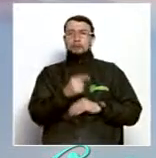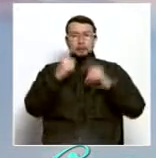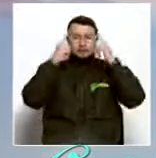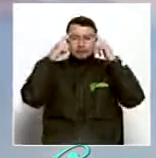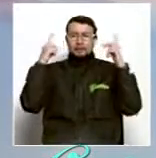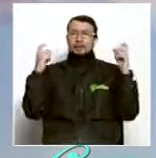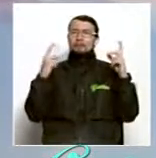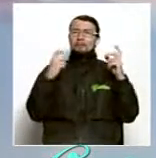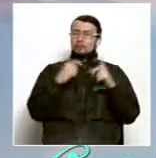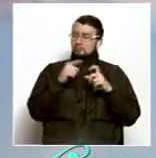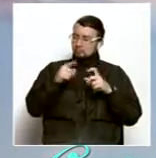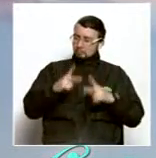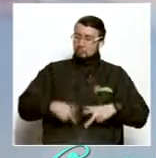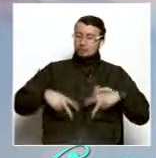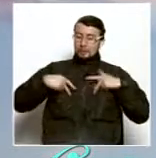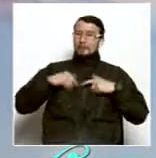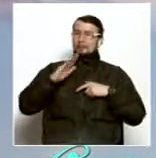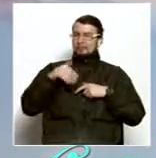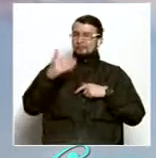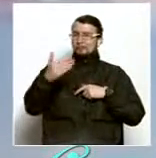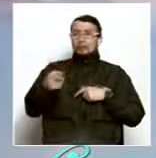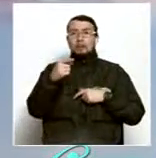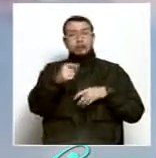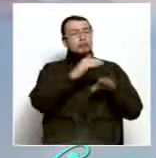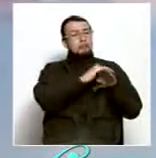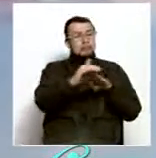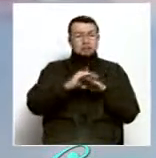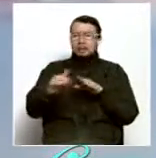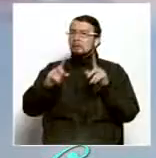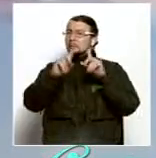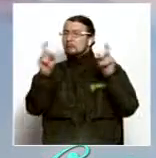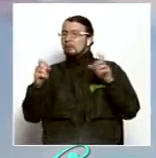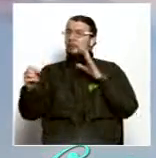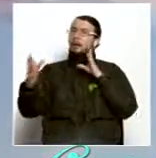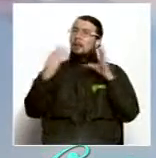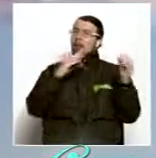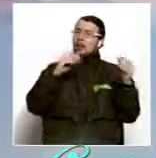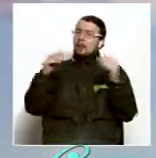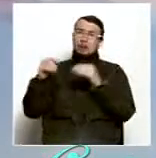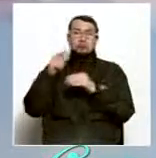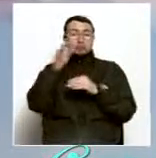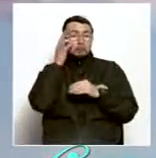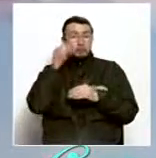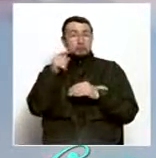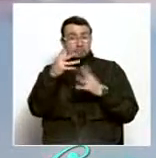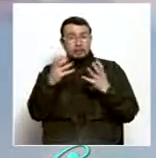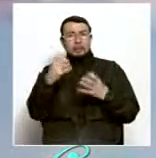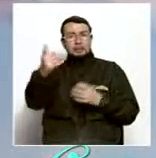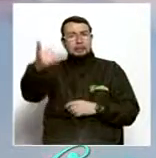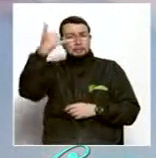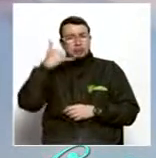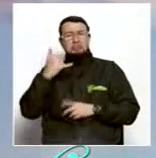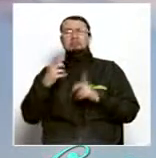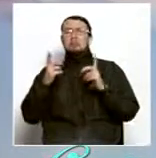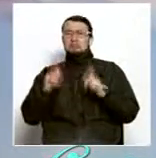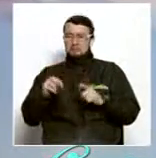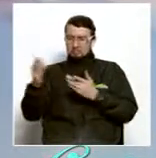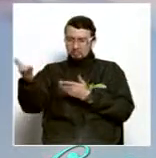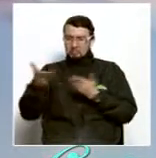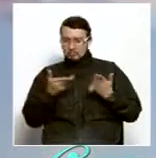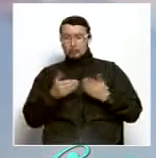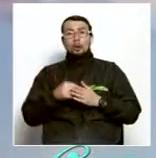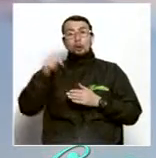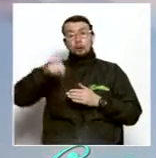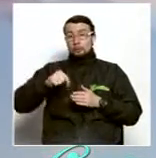adelante presentar los invitados y podamos desarrollar el tema. Inclusive, si tienen llamadas, también vamos a recibir llamadas, que estamos hoy